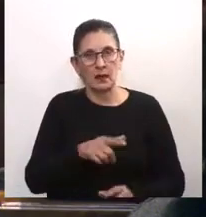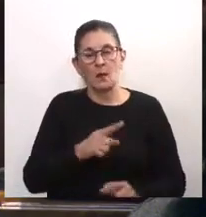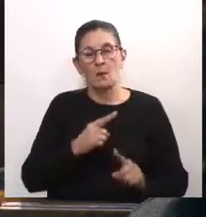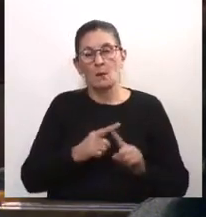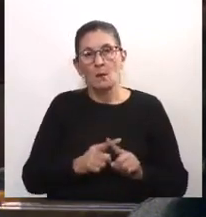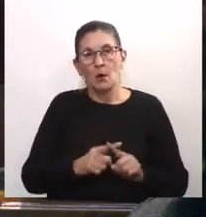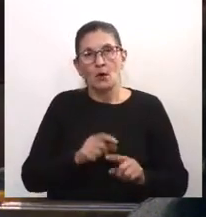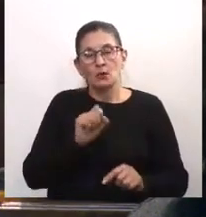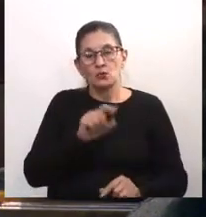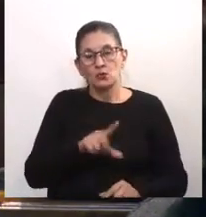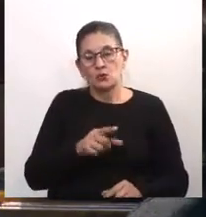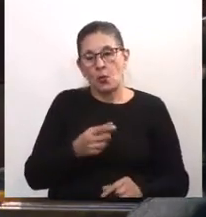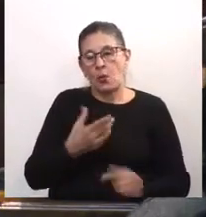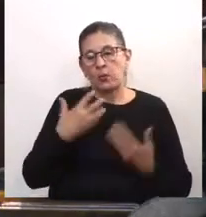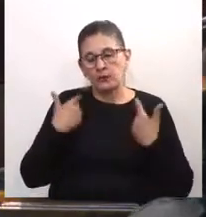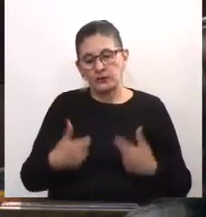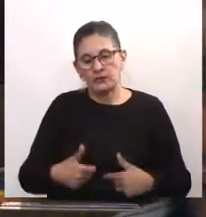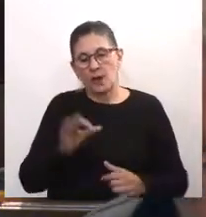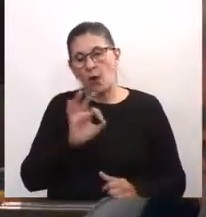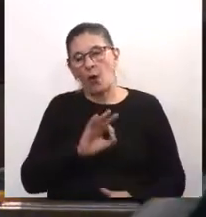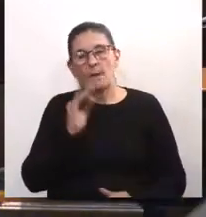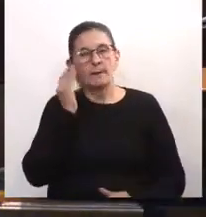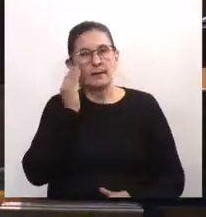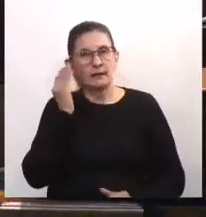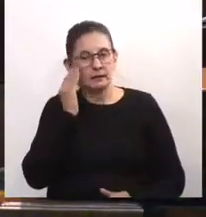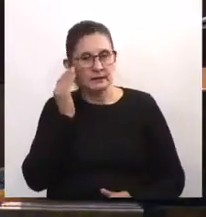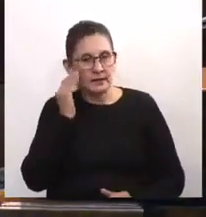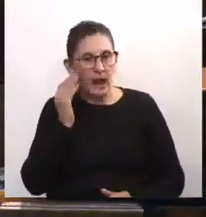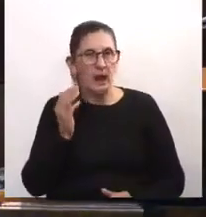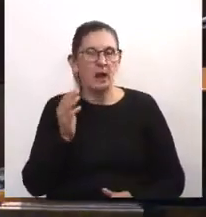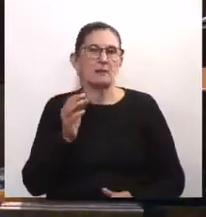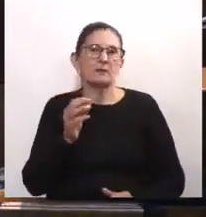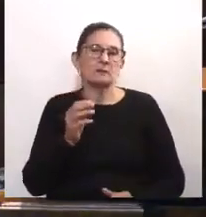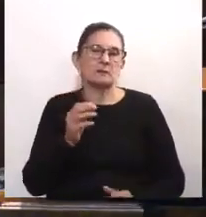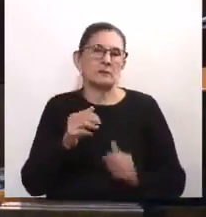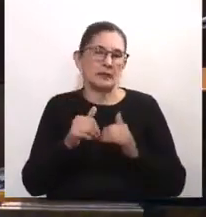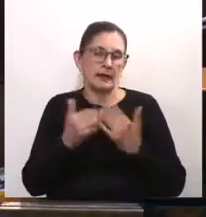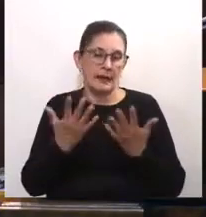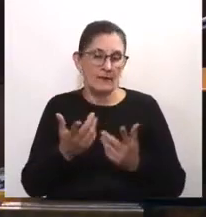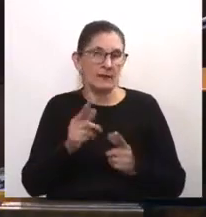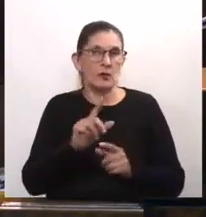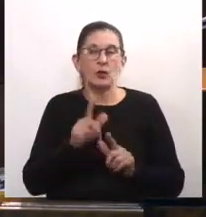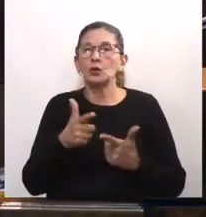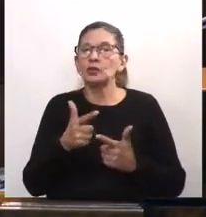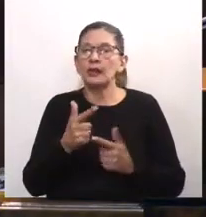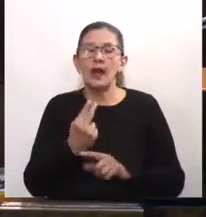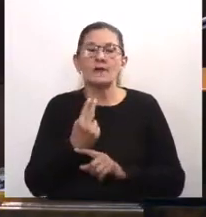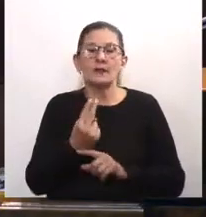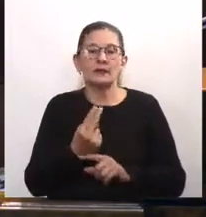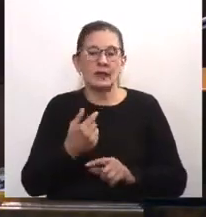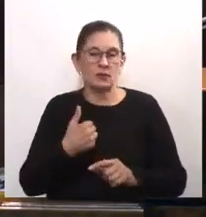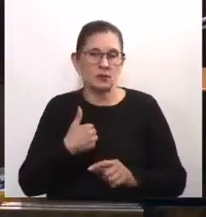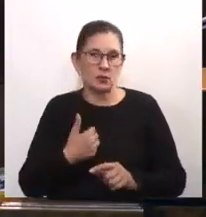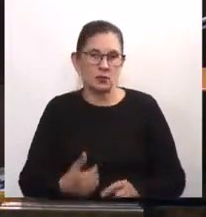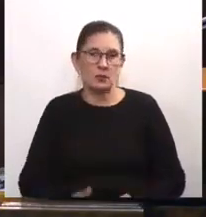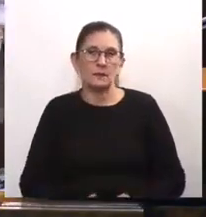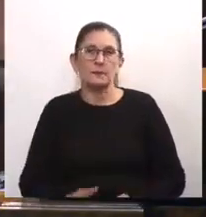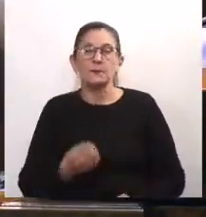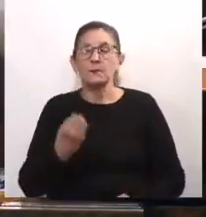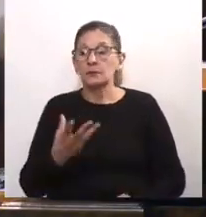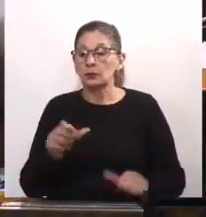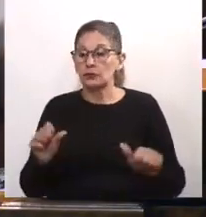su inferioridad física o mental de carácter crónico estén inhabilitados. Es decir, que